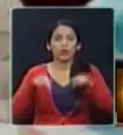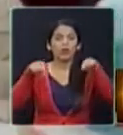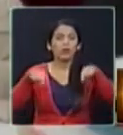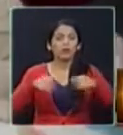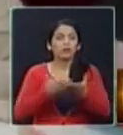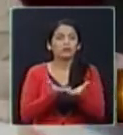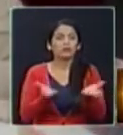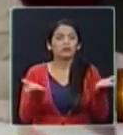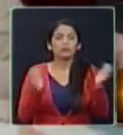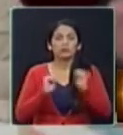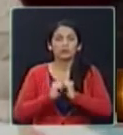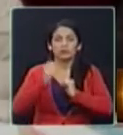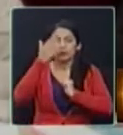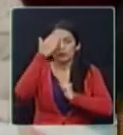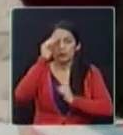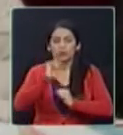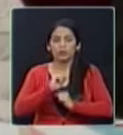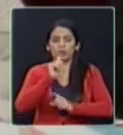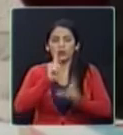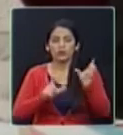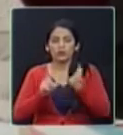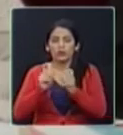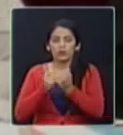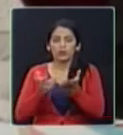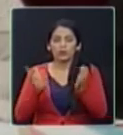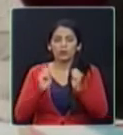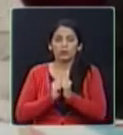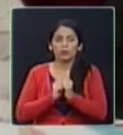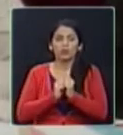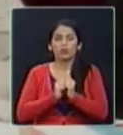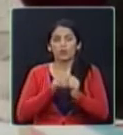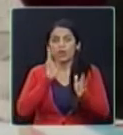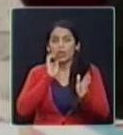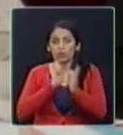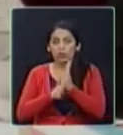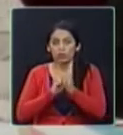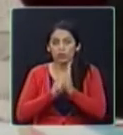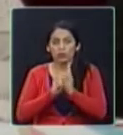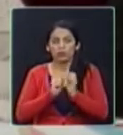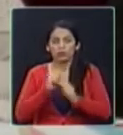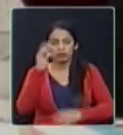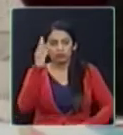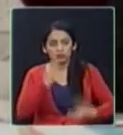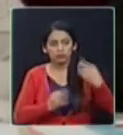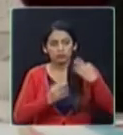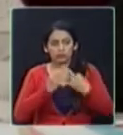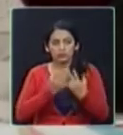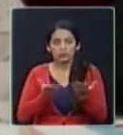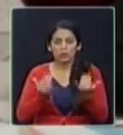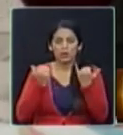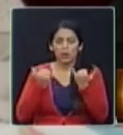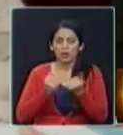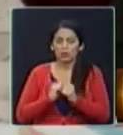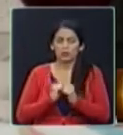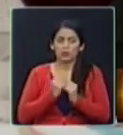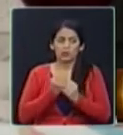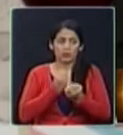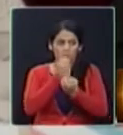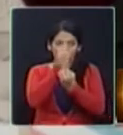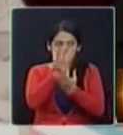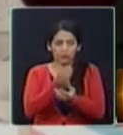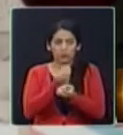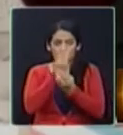las sentencias condenatorias versus las absolutorias está dentro de una media normal